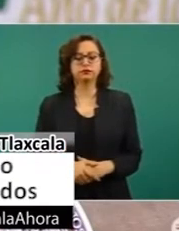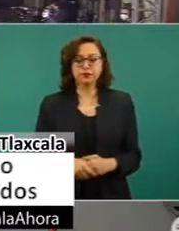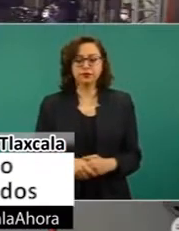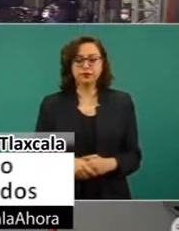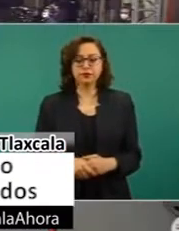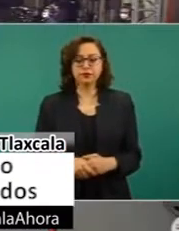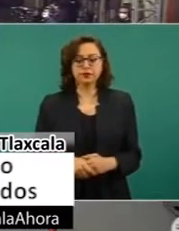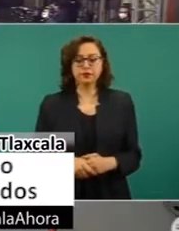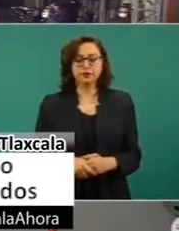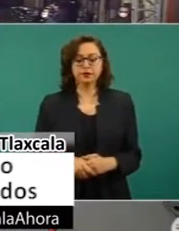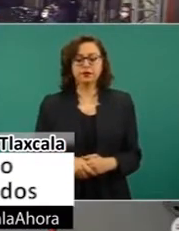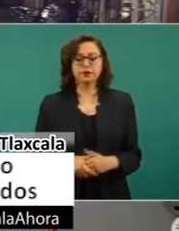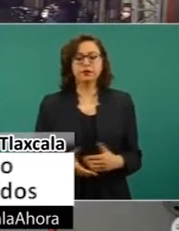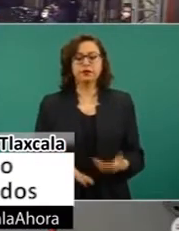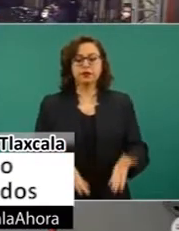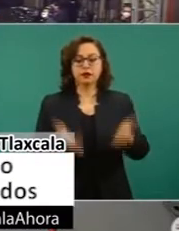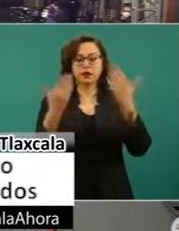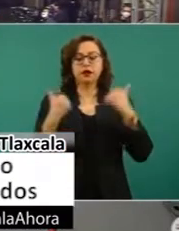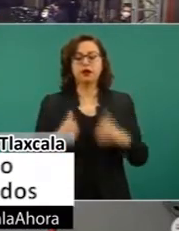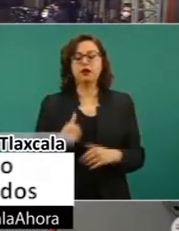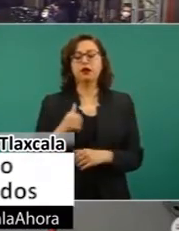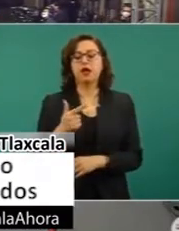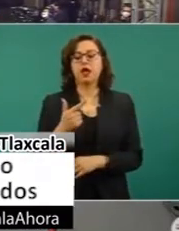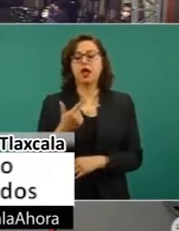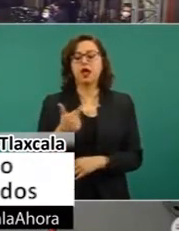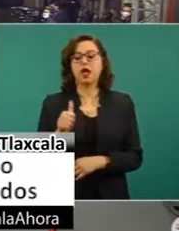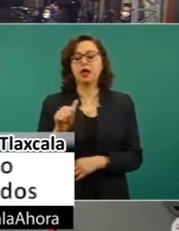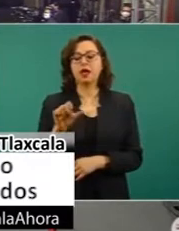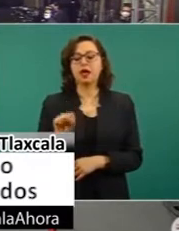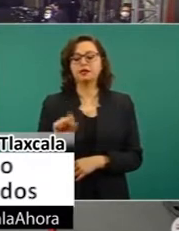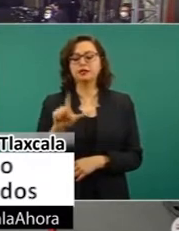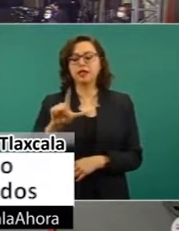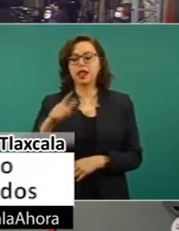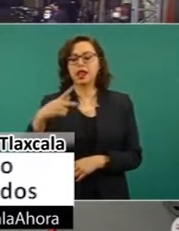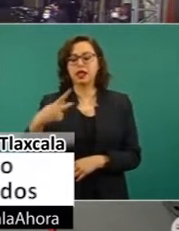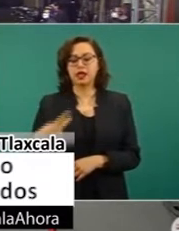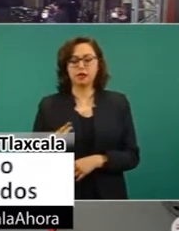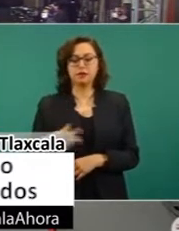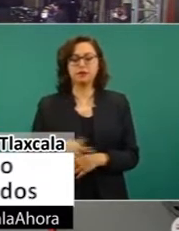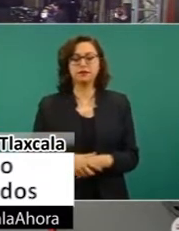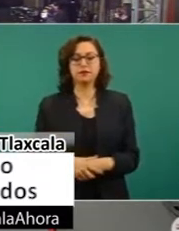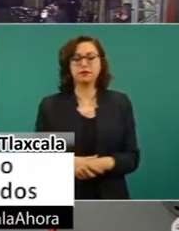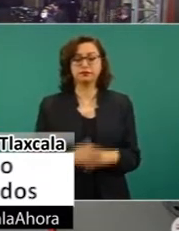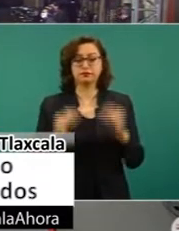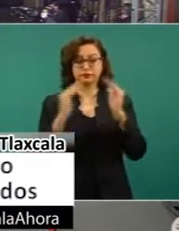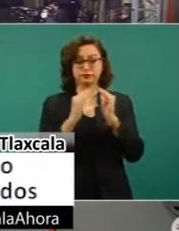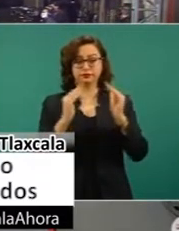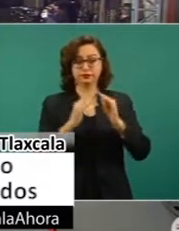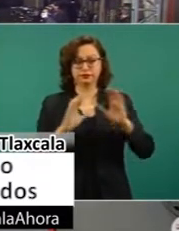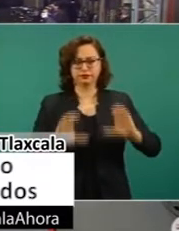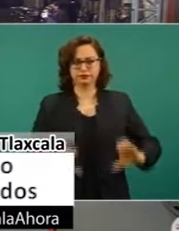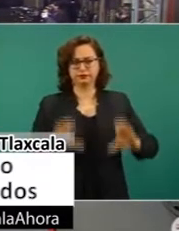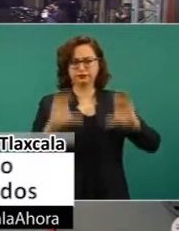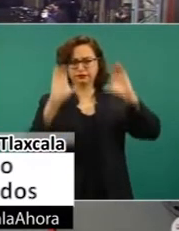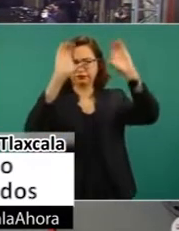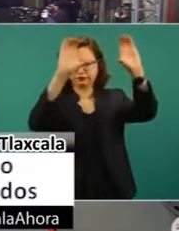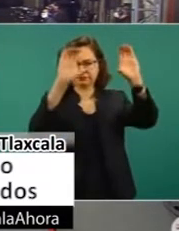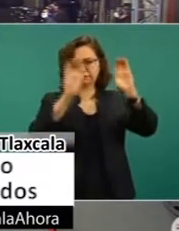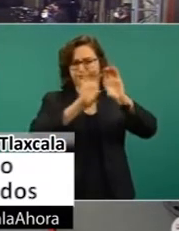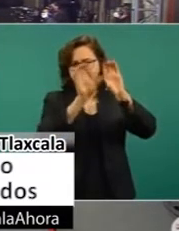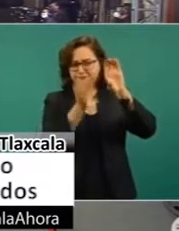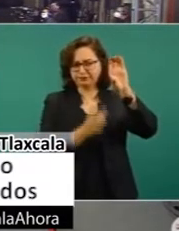Consumidor, Profeco, ya indaga a las estaciones de servicio que no aplican estímulo fiscal y por ello ofrecen precios elevados.